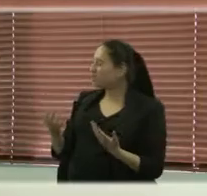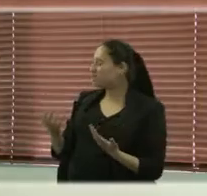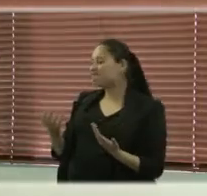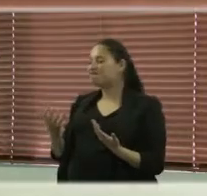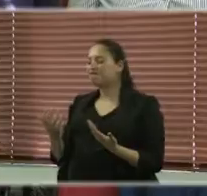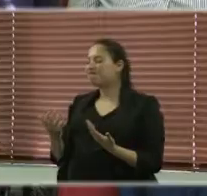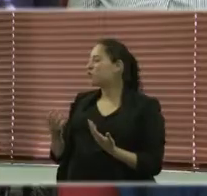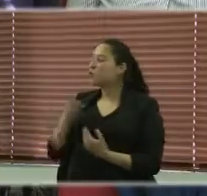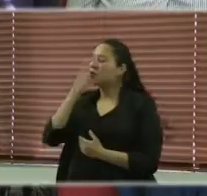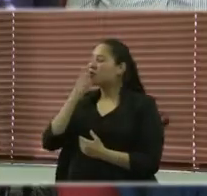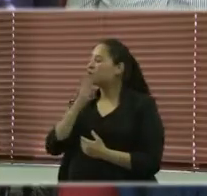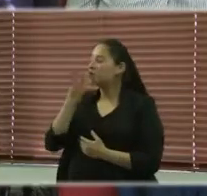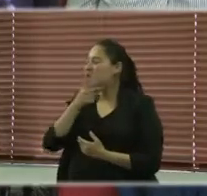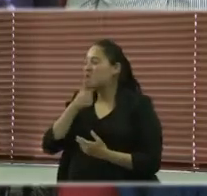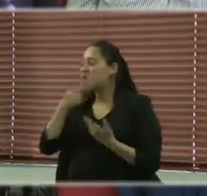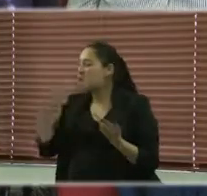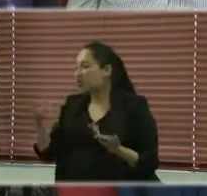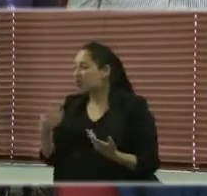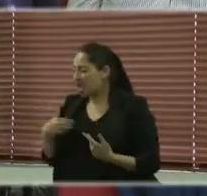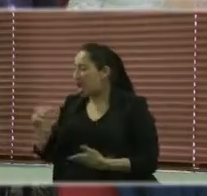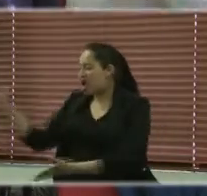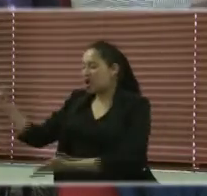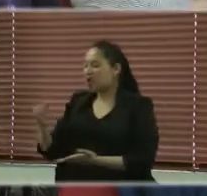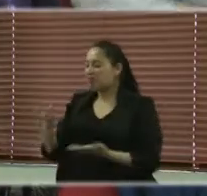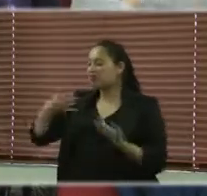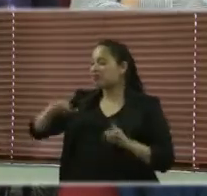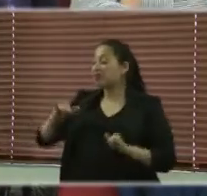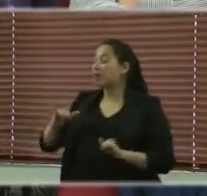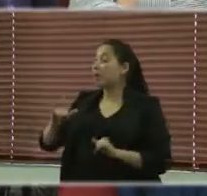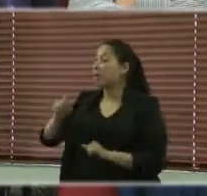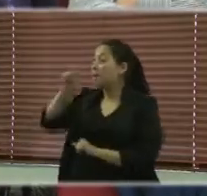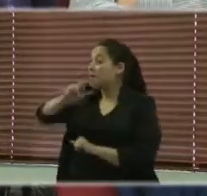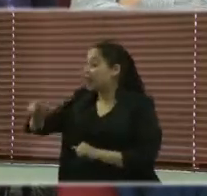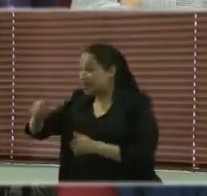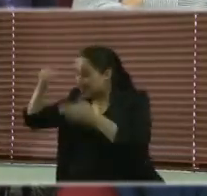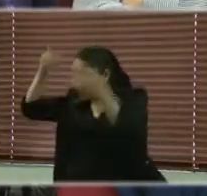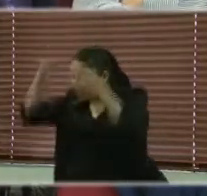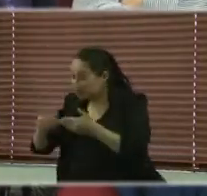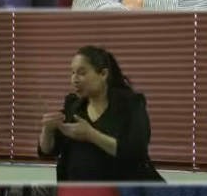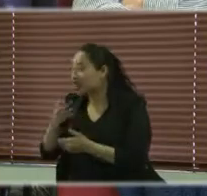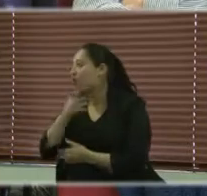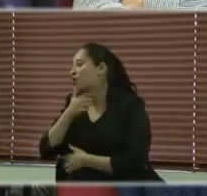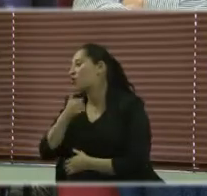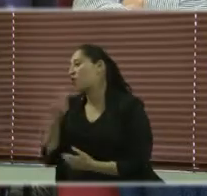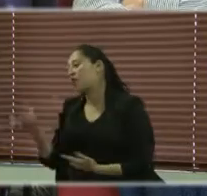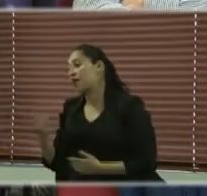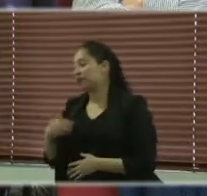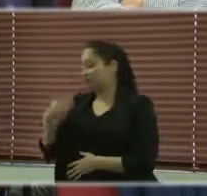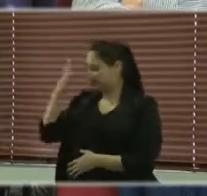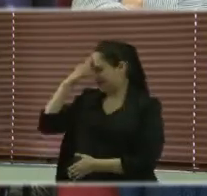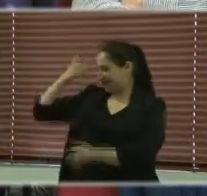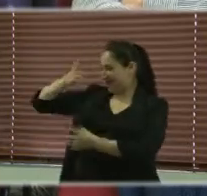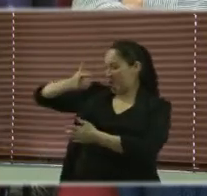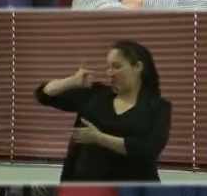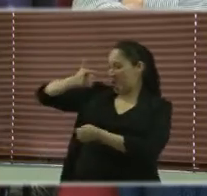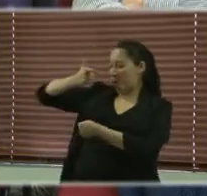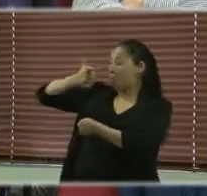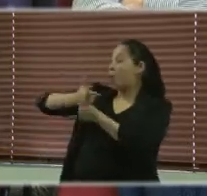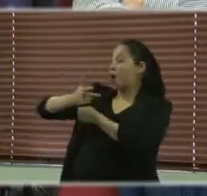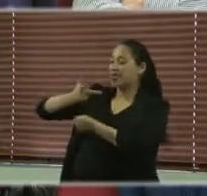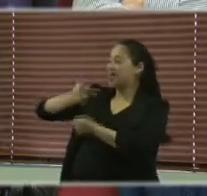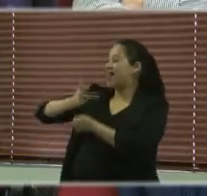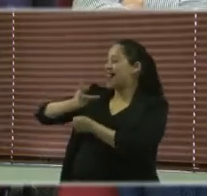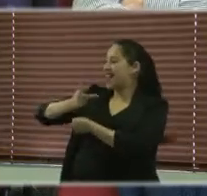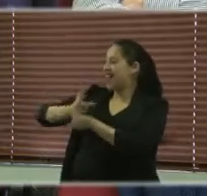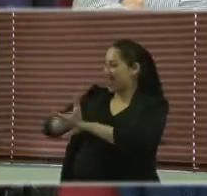en relación a personas con discapacidad y como mi país vivió un proceso de paz también tras un conflicto armado similar a lo que está